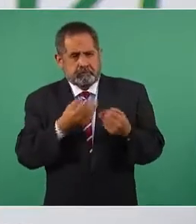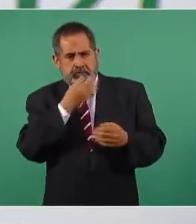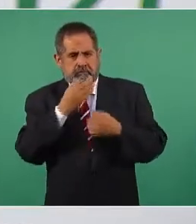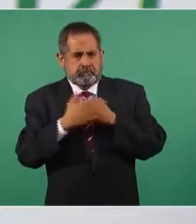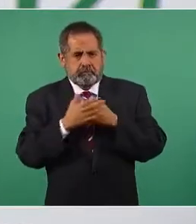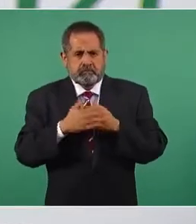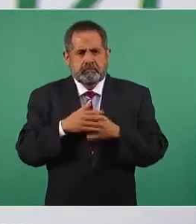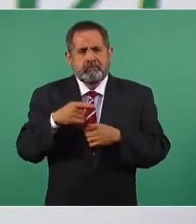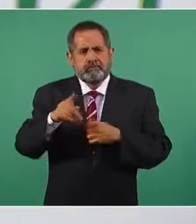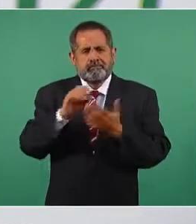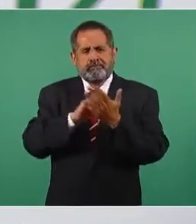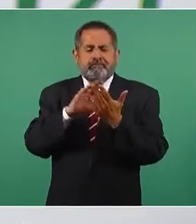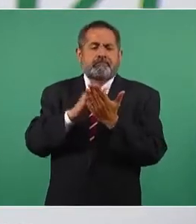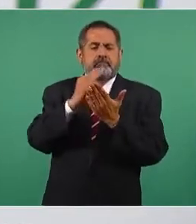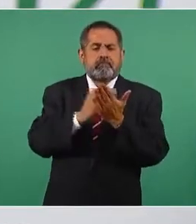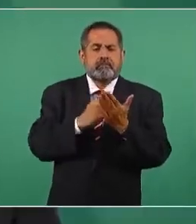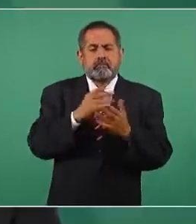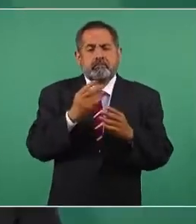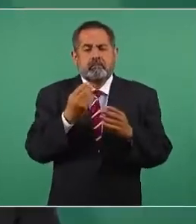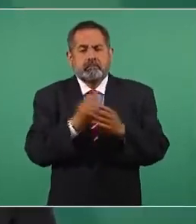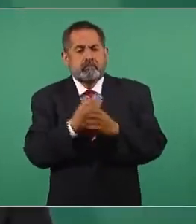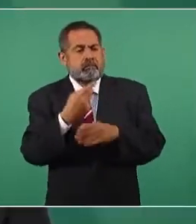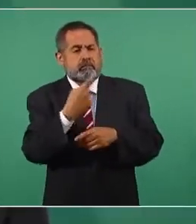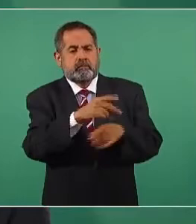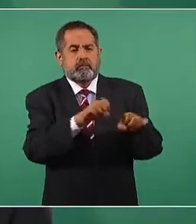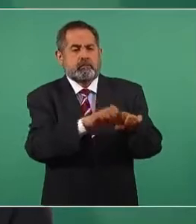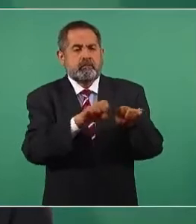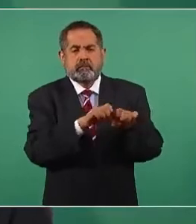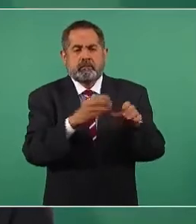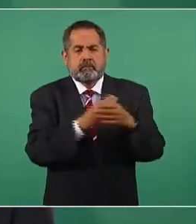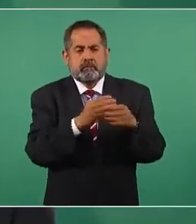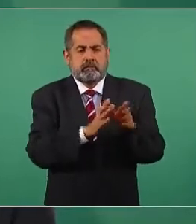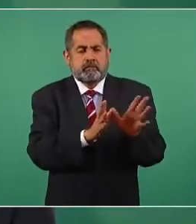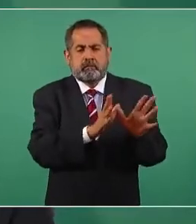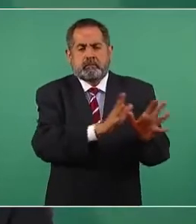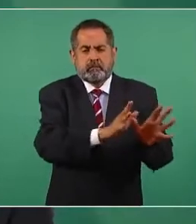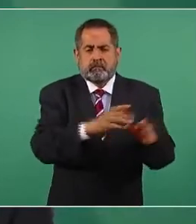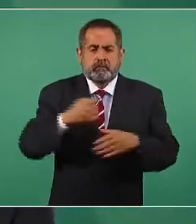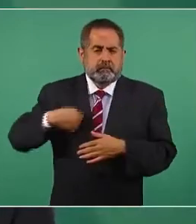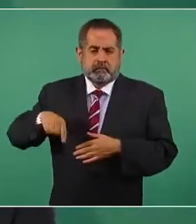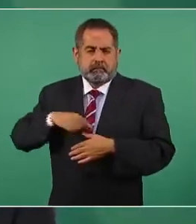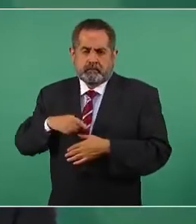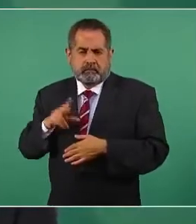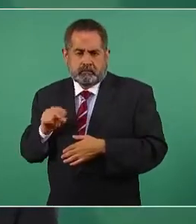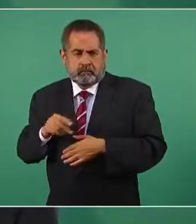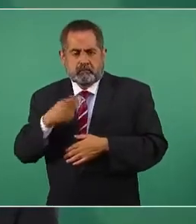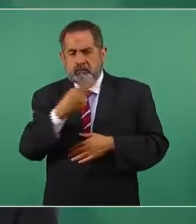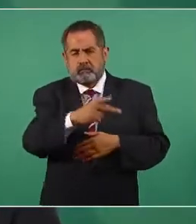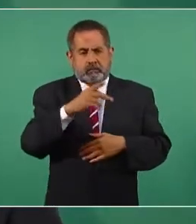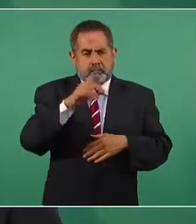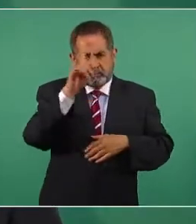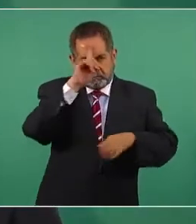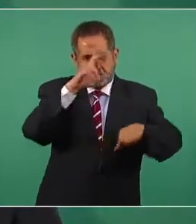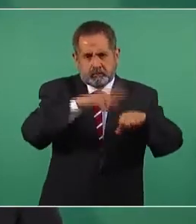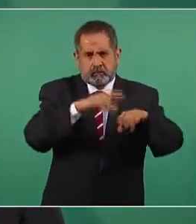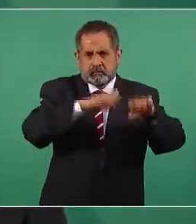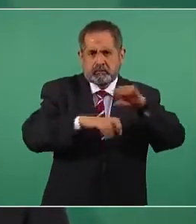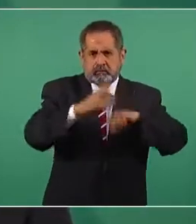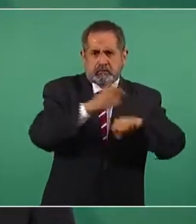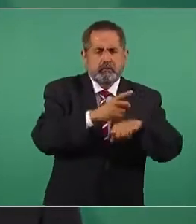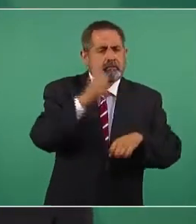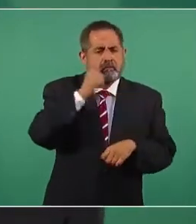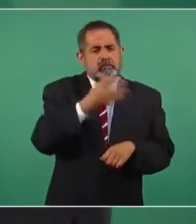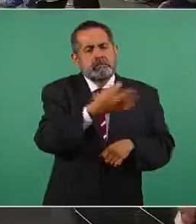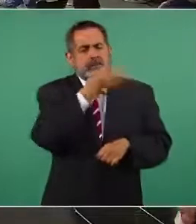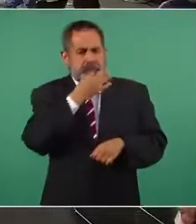ya están más en la esfera de su equipo y de sus asesores aquí en la Embajada de los Estados Unidos, pero siempre nos corren la